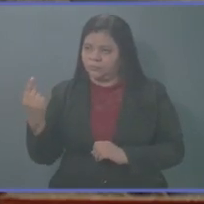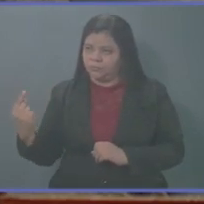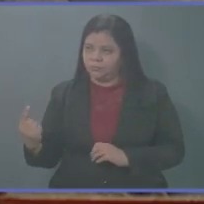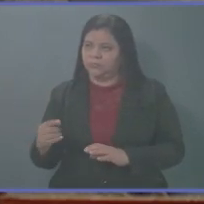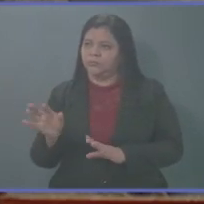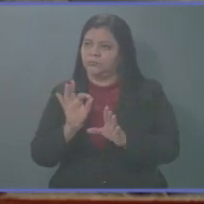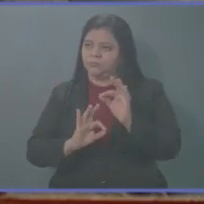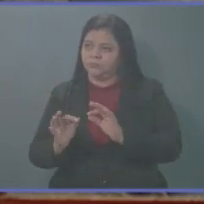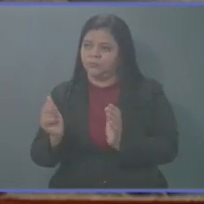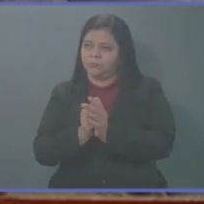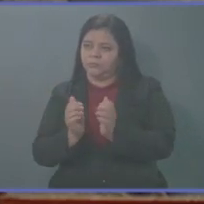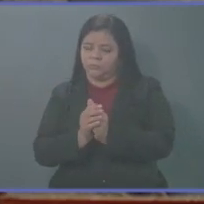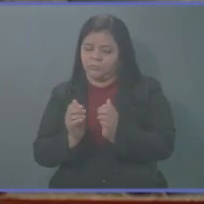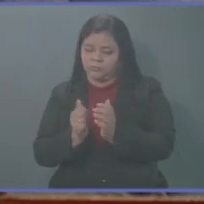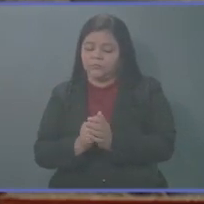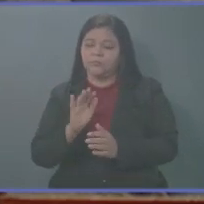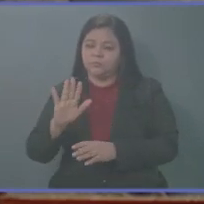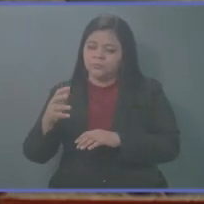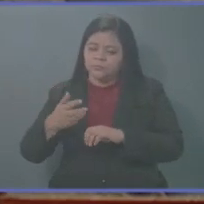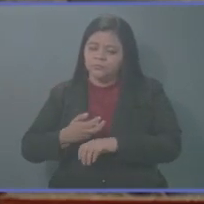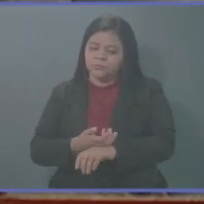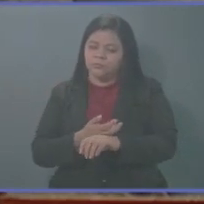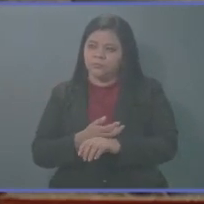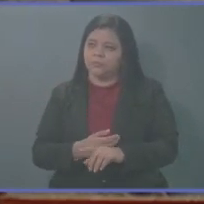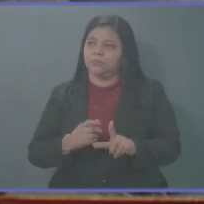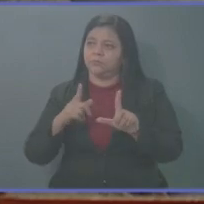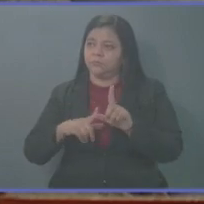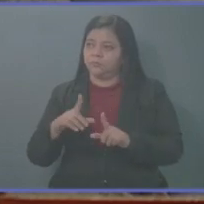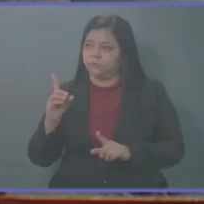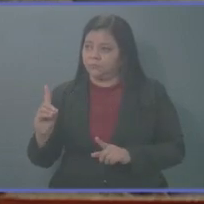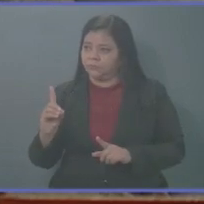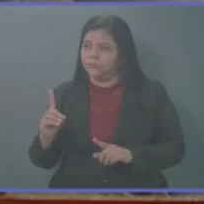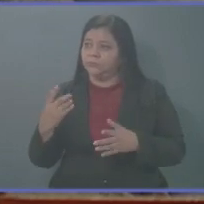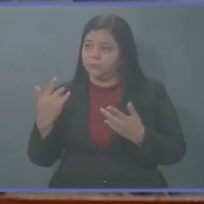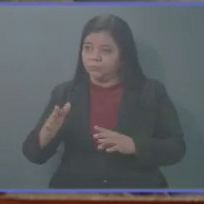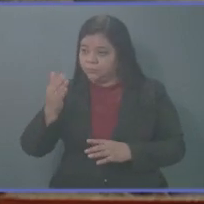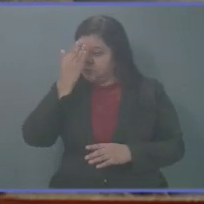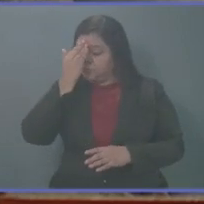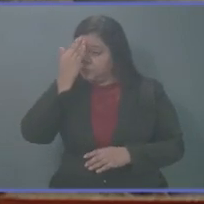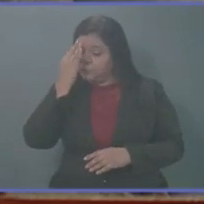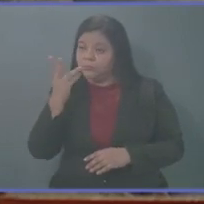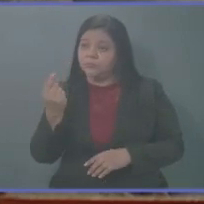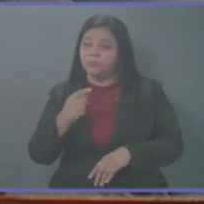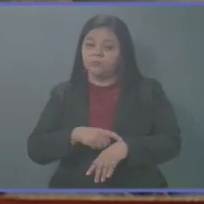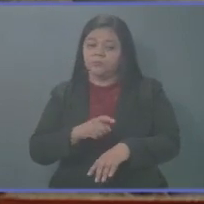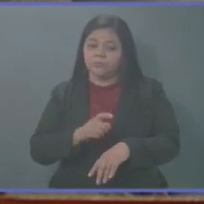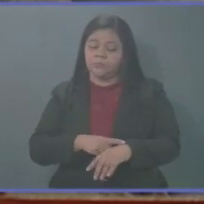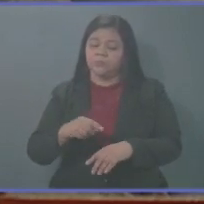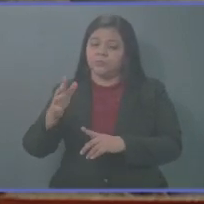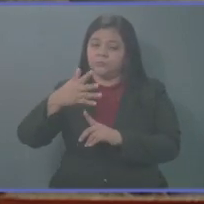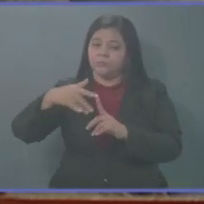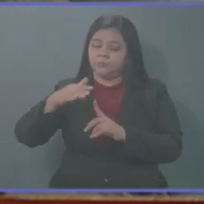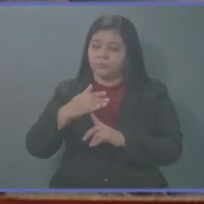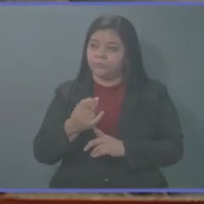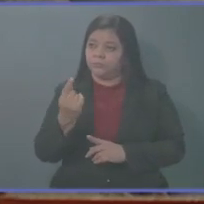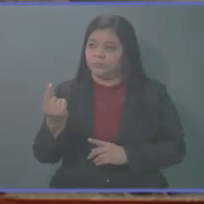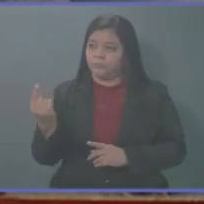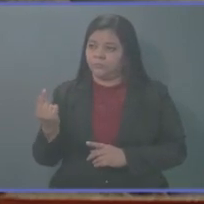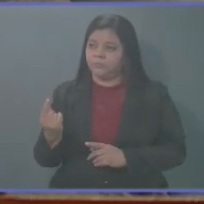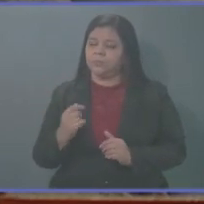alguna dificultad con su transportación. Y D. Se tomará en cuenta el tiempo y las condiciones en que se encuentren estas